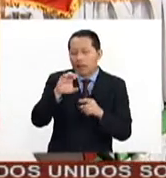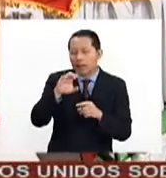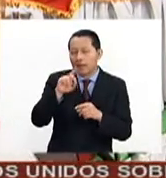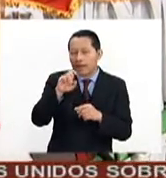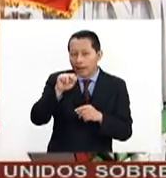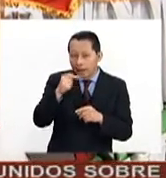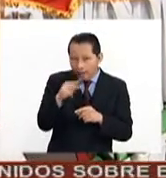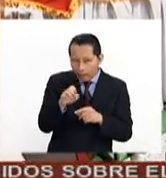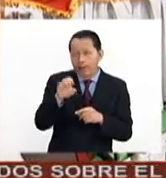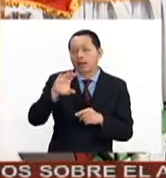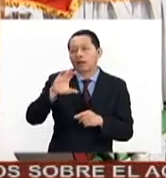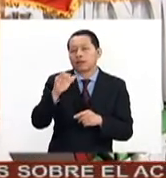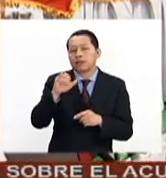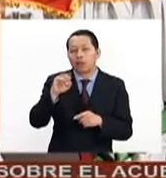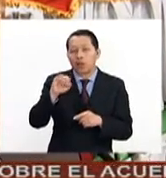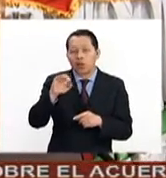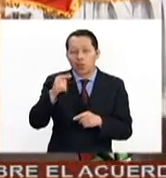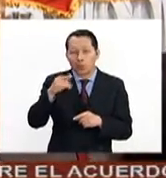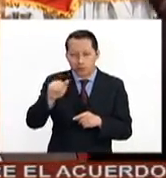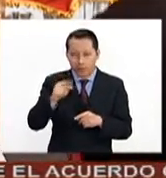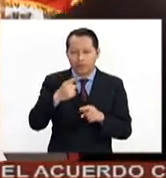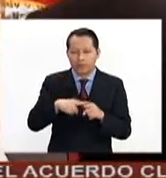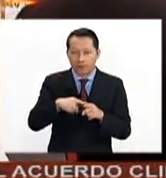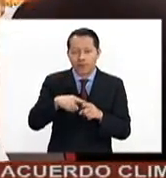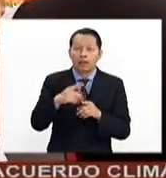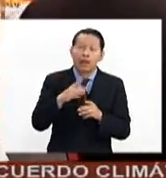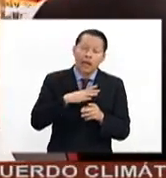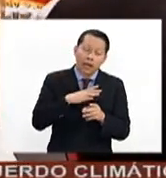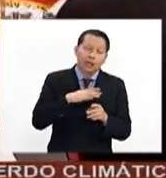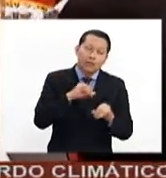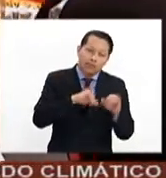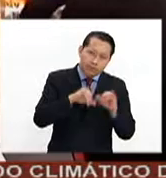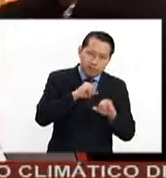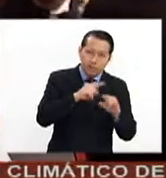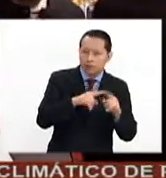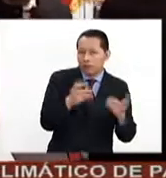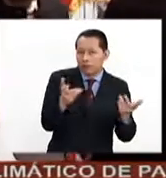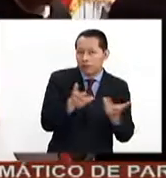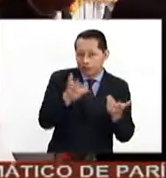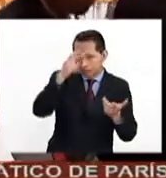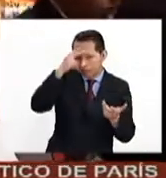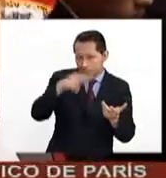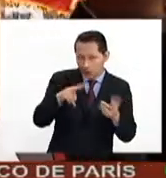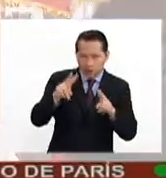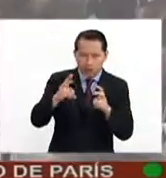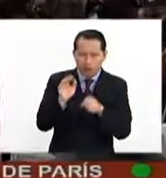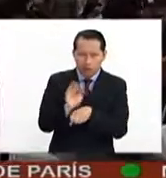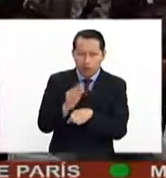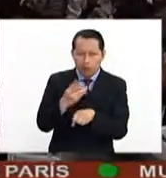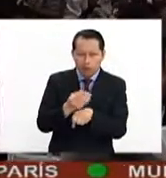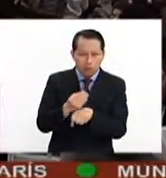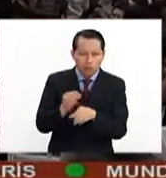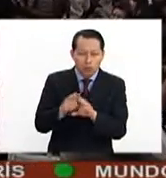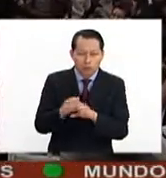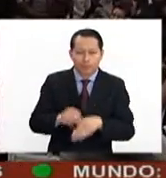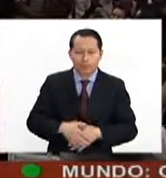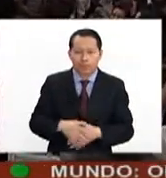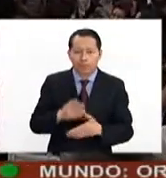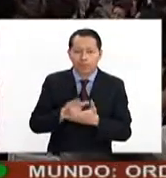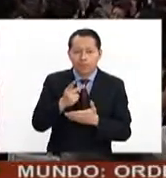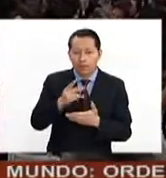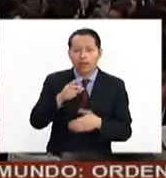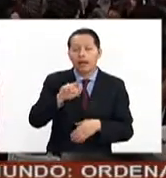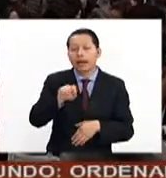está pasando con esa problemática y qué está haciendo la ciencia en México para ese tema? También fueron premiados